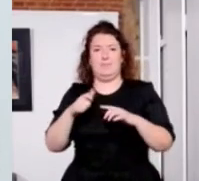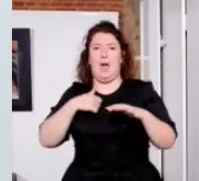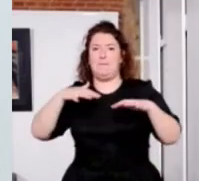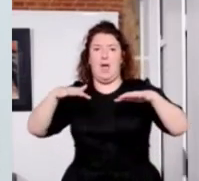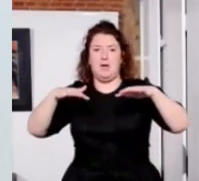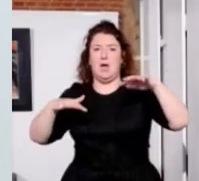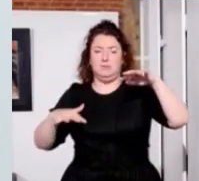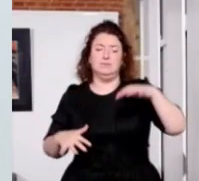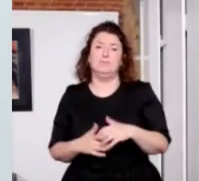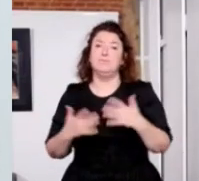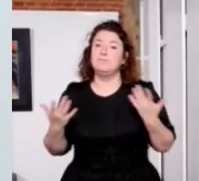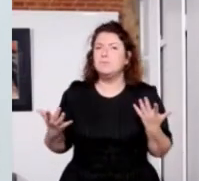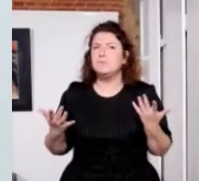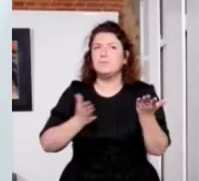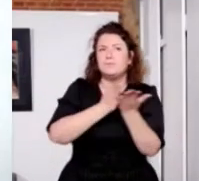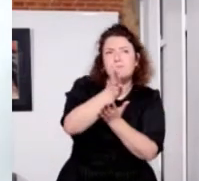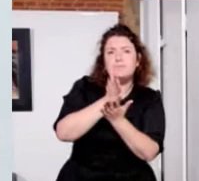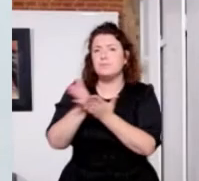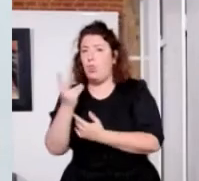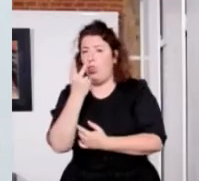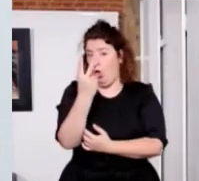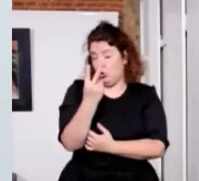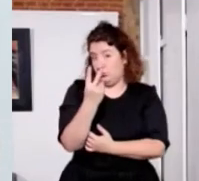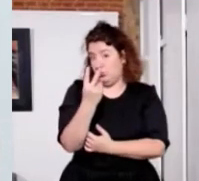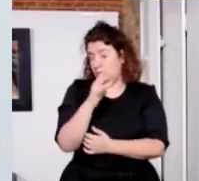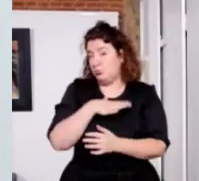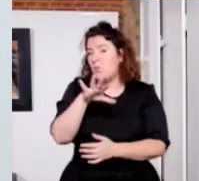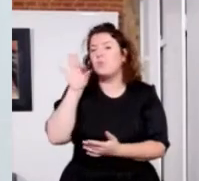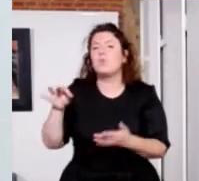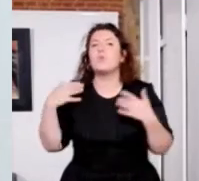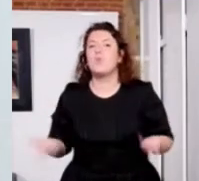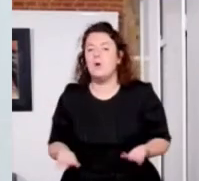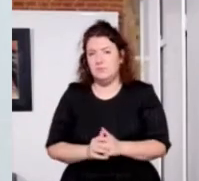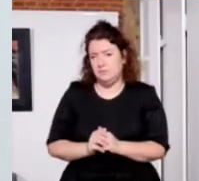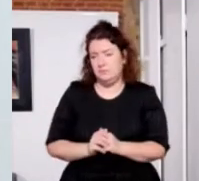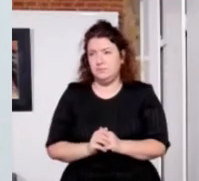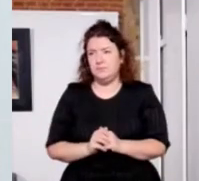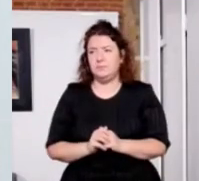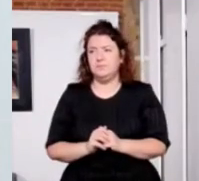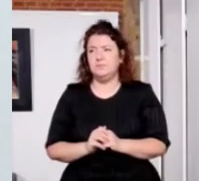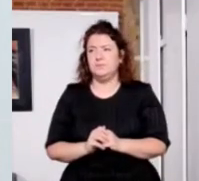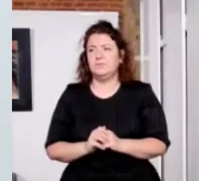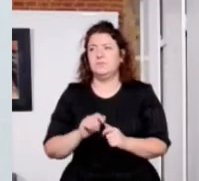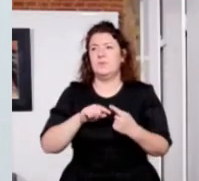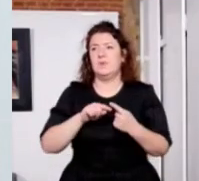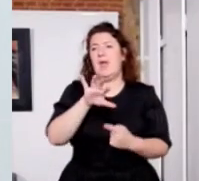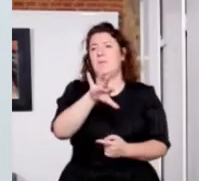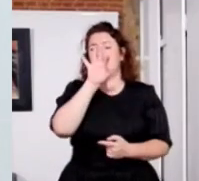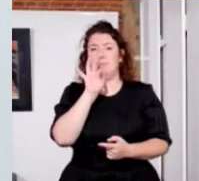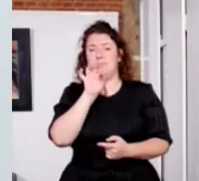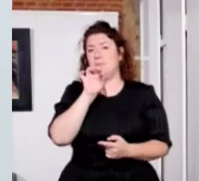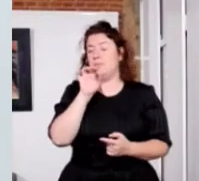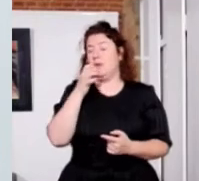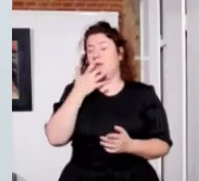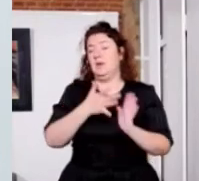hay como dos opciones. Una, que hay gente, personas que por circunstancias distintas después de la